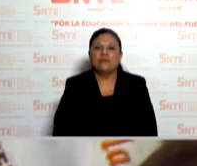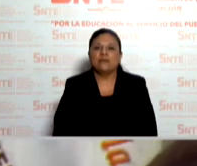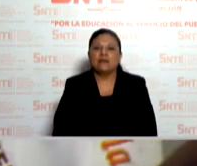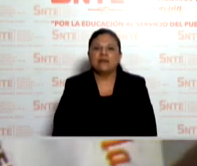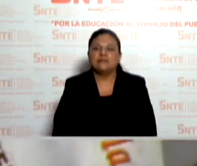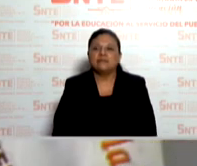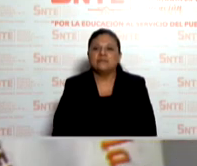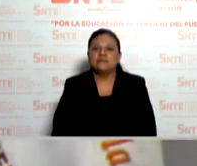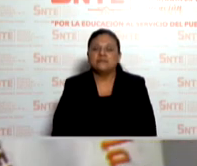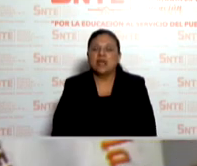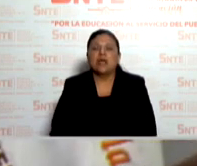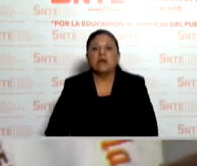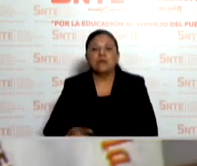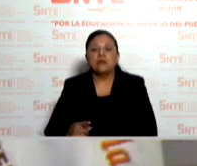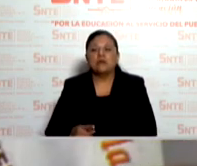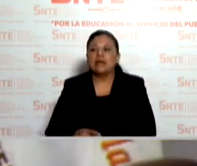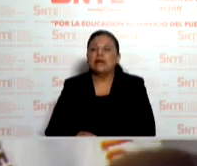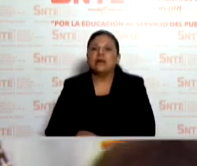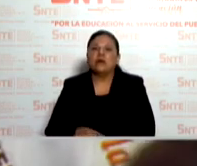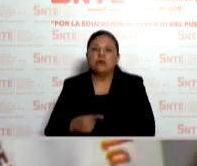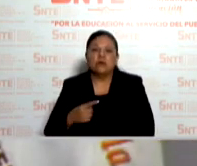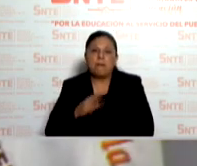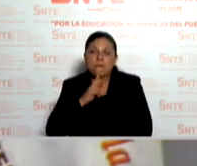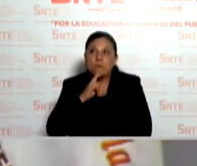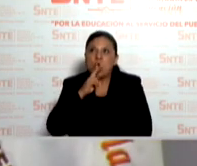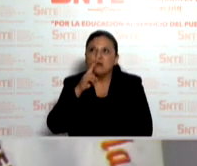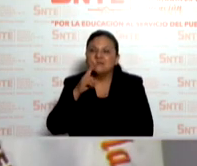En una sola voz diremos nuestro lema: